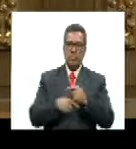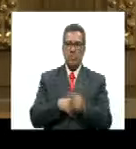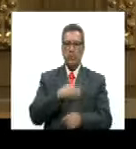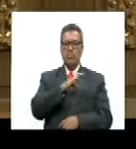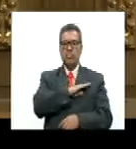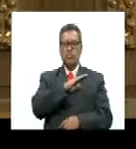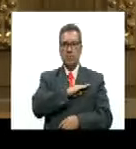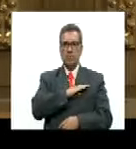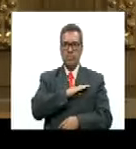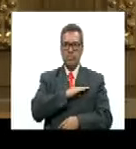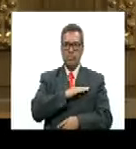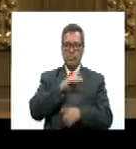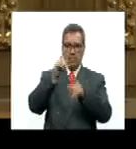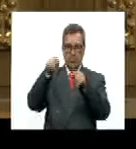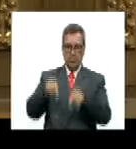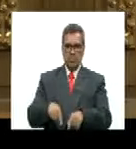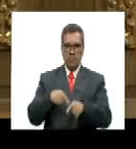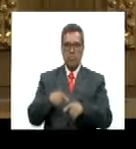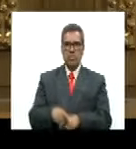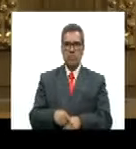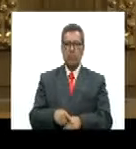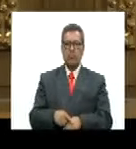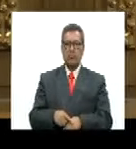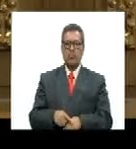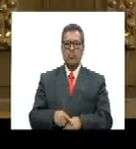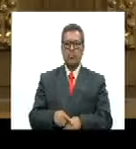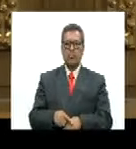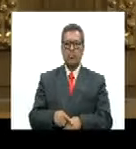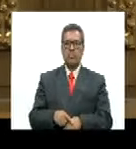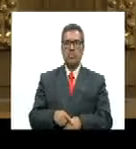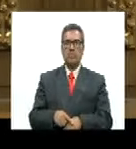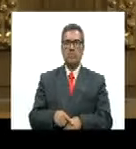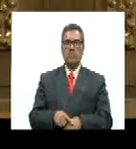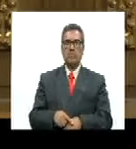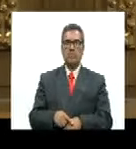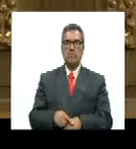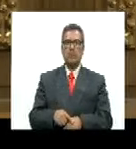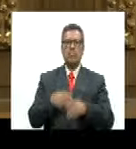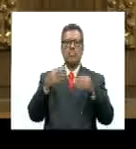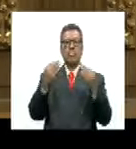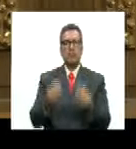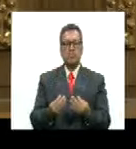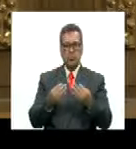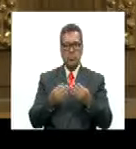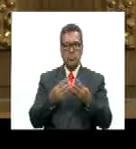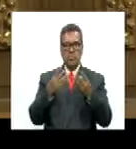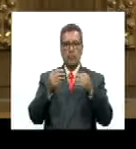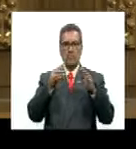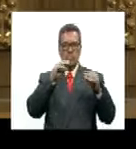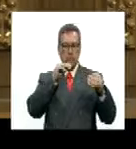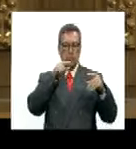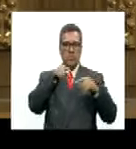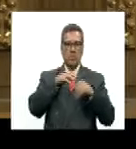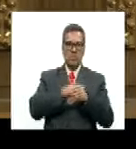mi personaje a través de, bueno, recursos, tanto narrativos como